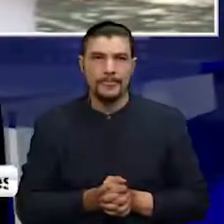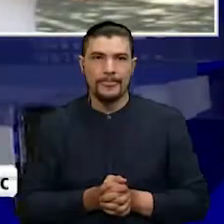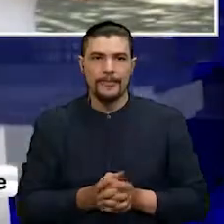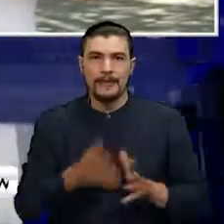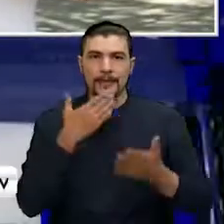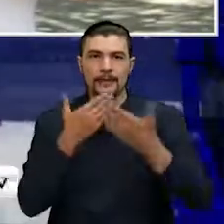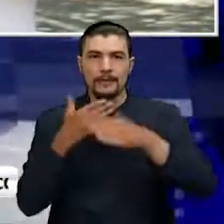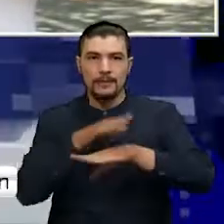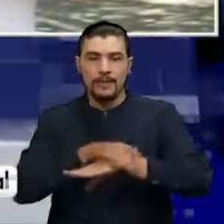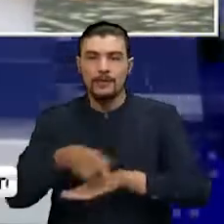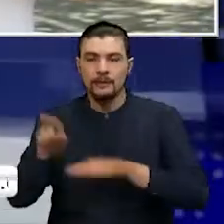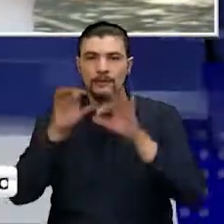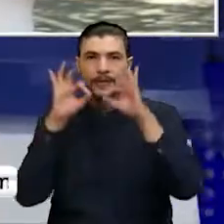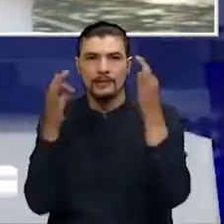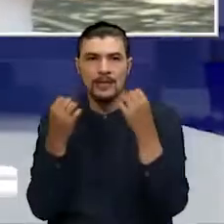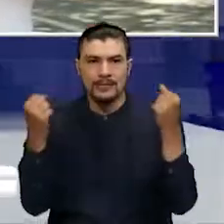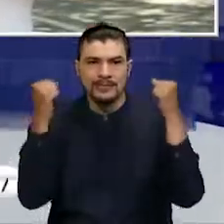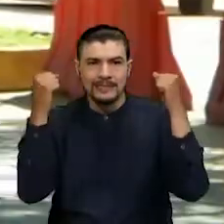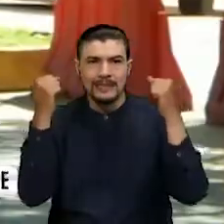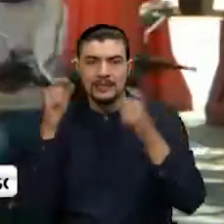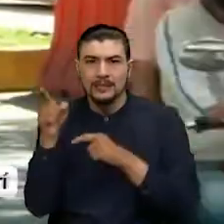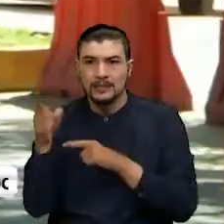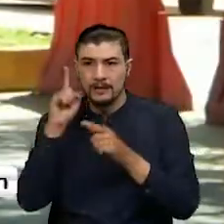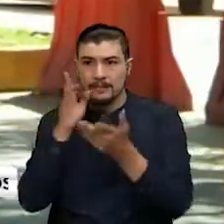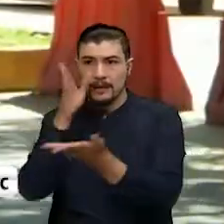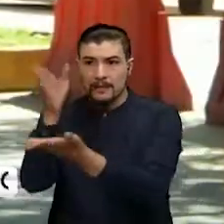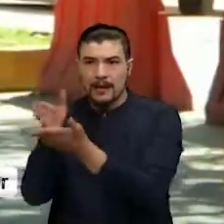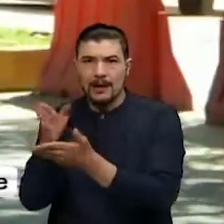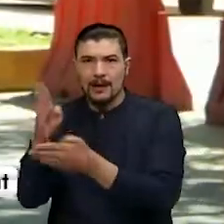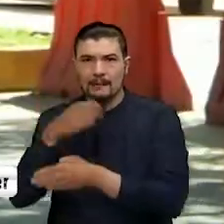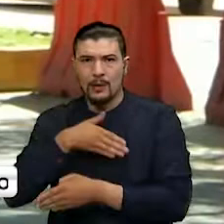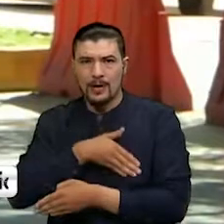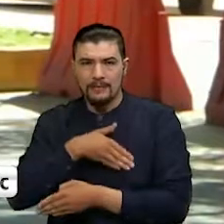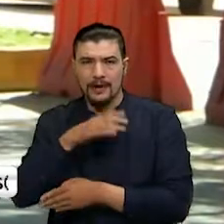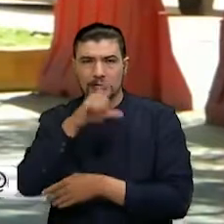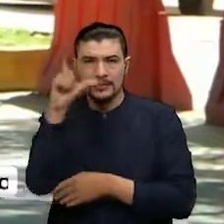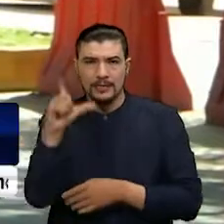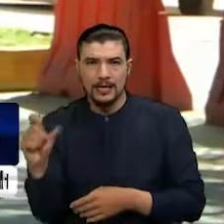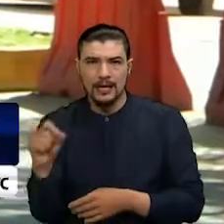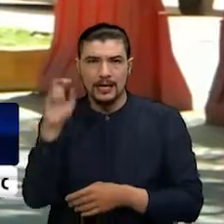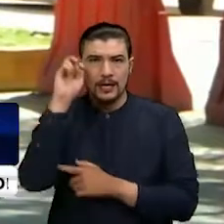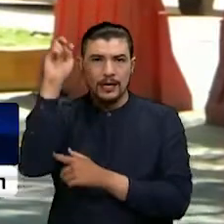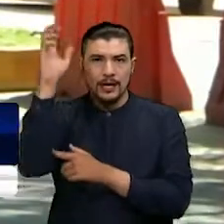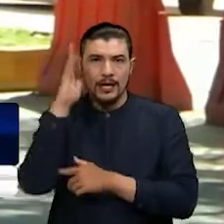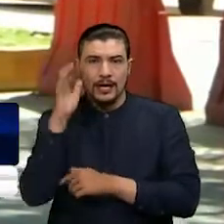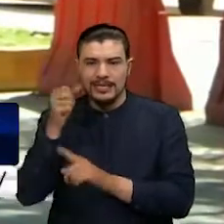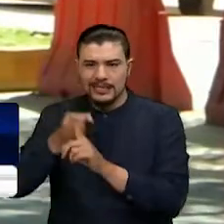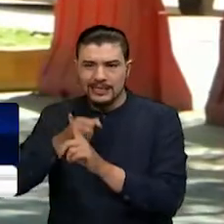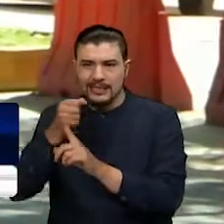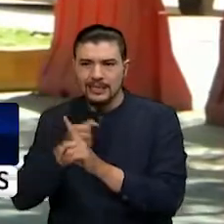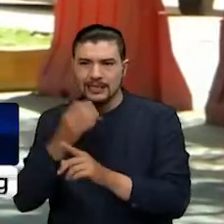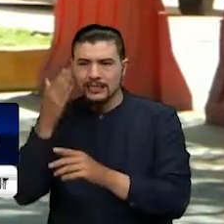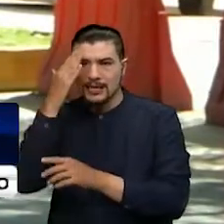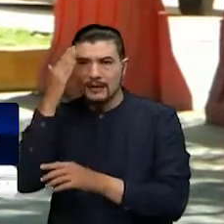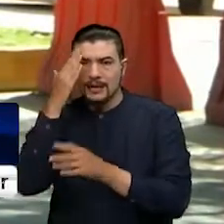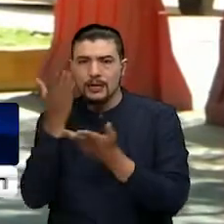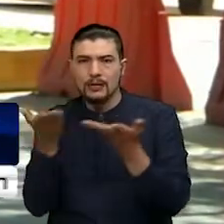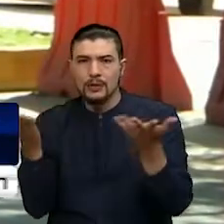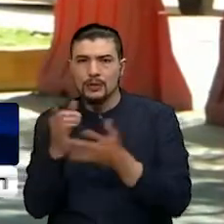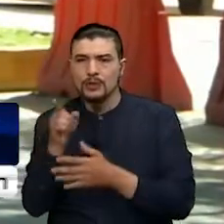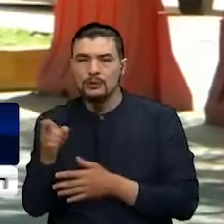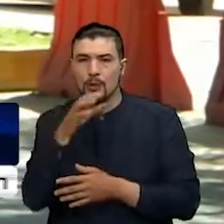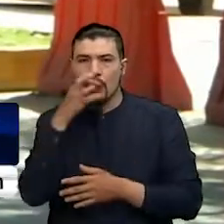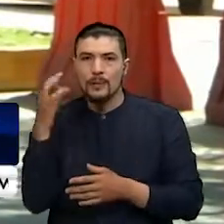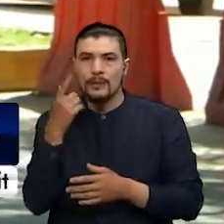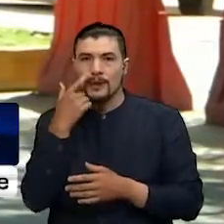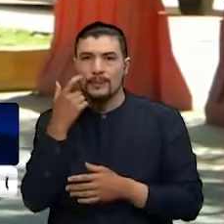Buenas tardes. Esta familia en su angustia ha hecho recorridos por municipios de Bolívar, Cesar y Norte de Santander para tratar de establecer el paradero de su señor